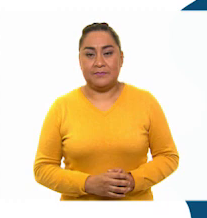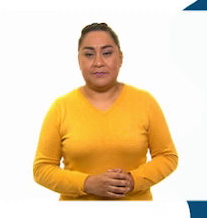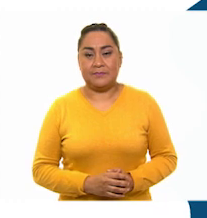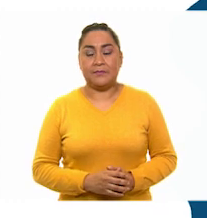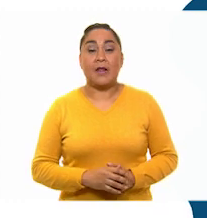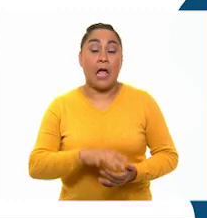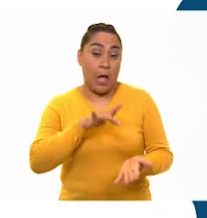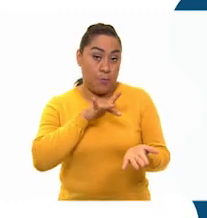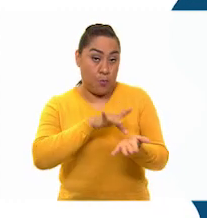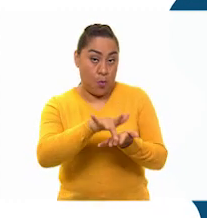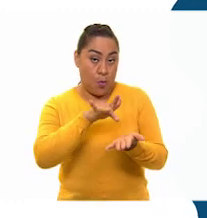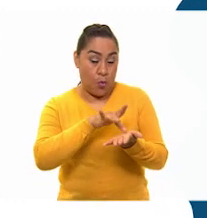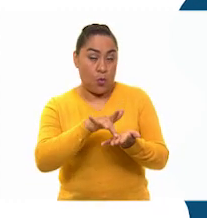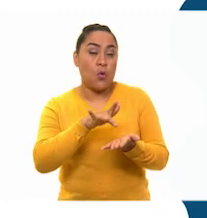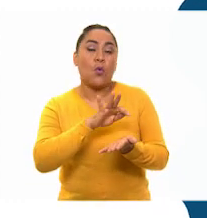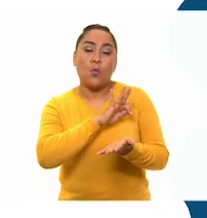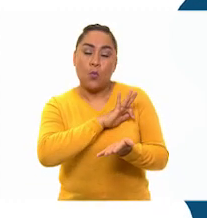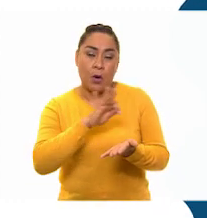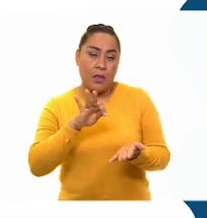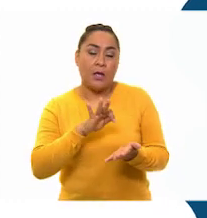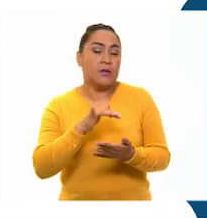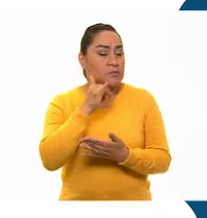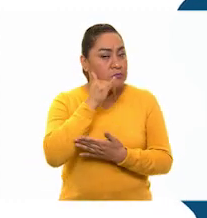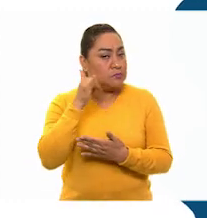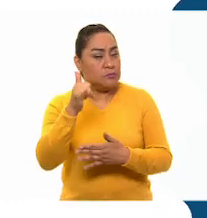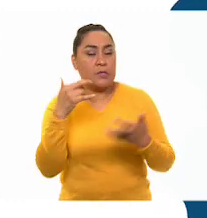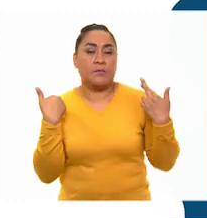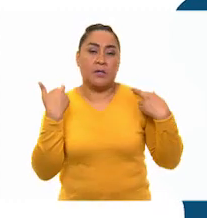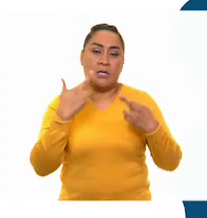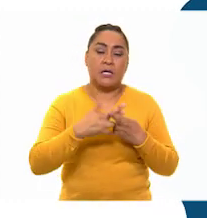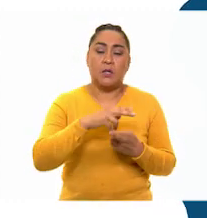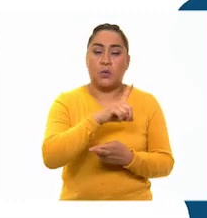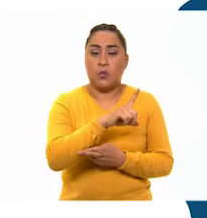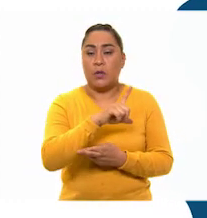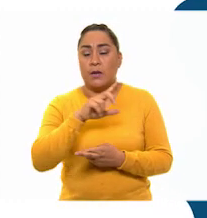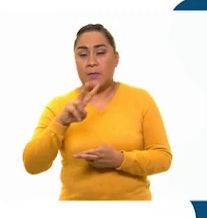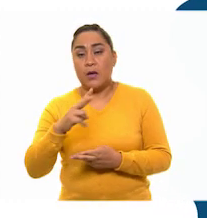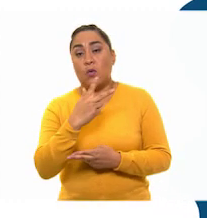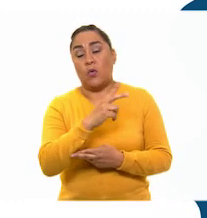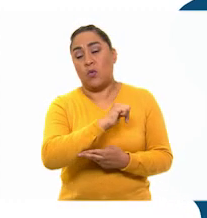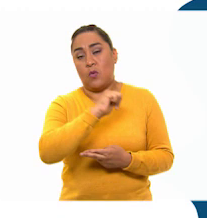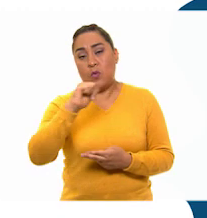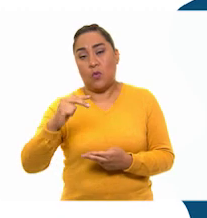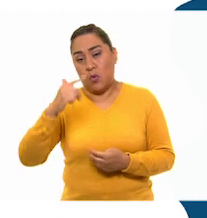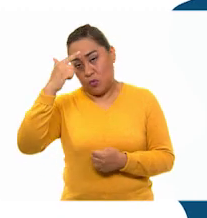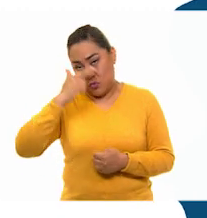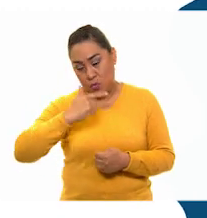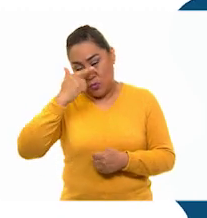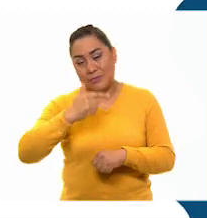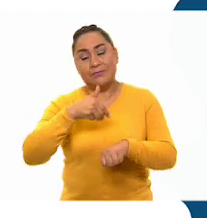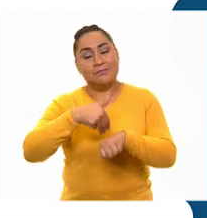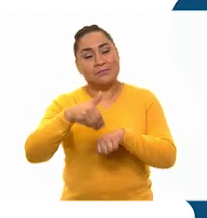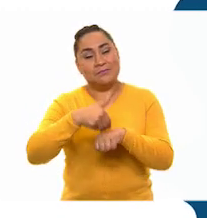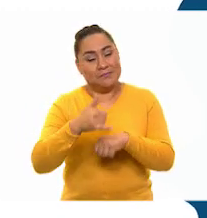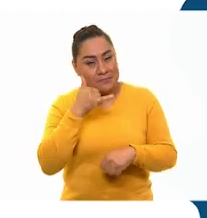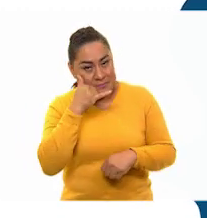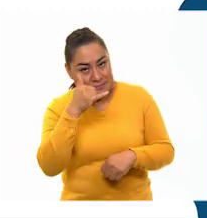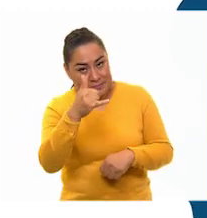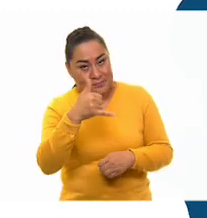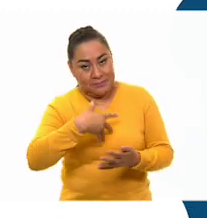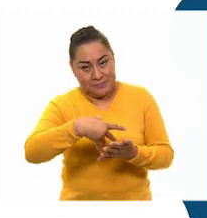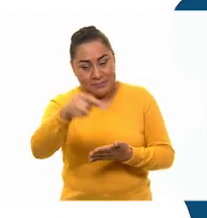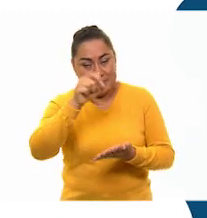Para apoyo pedagógico, hay maestras y maestros de lunes a viernes de 8 a 20 horas en el teléfono